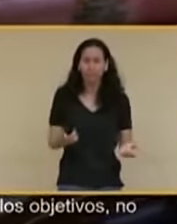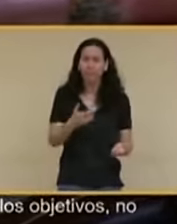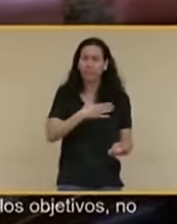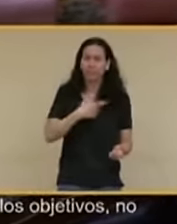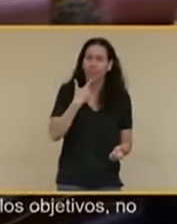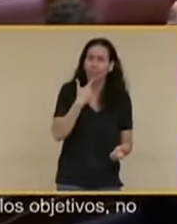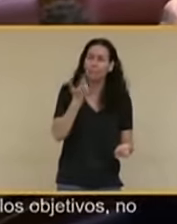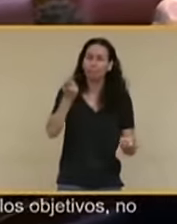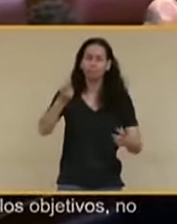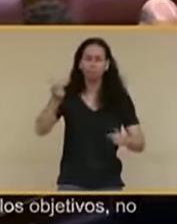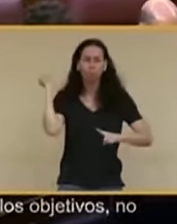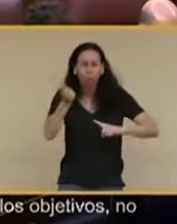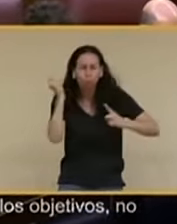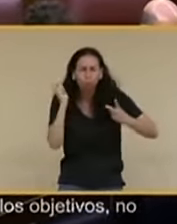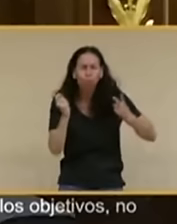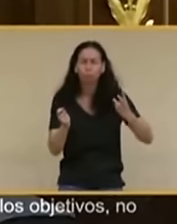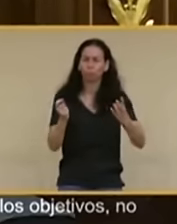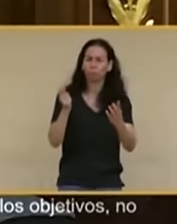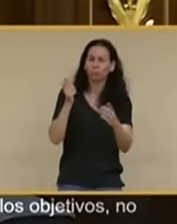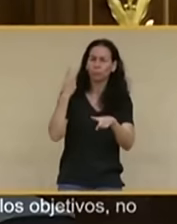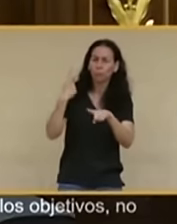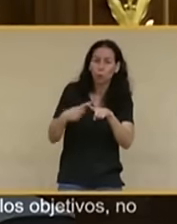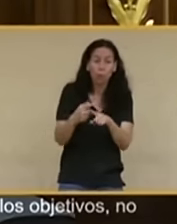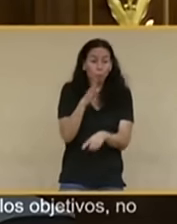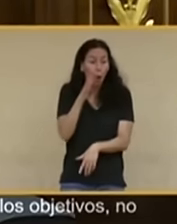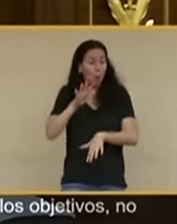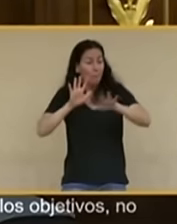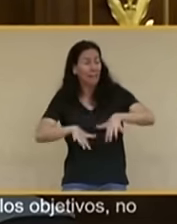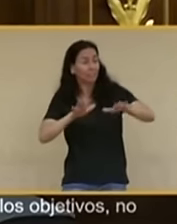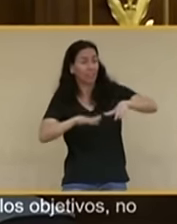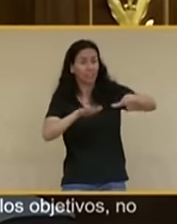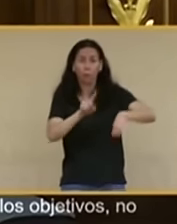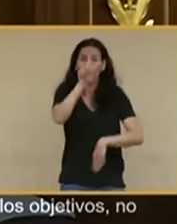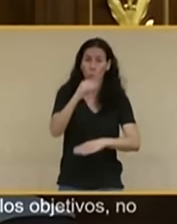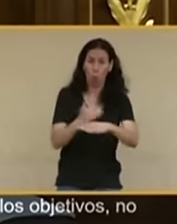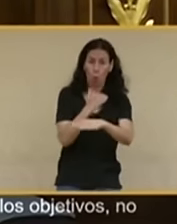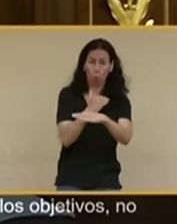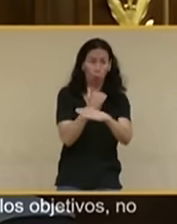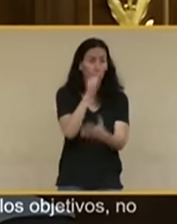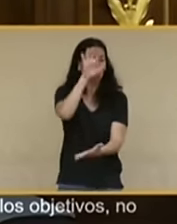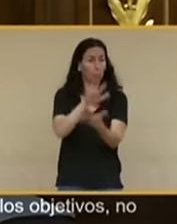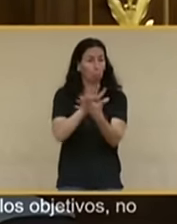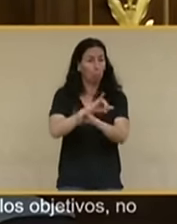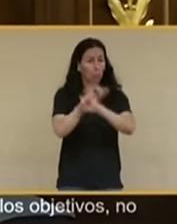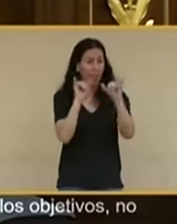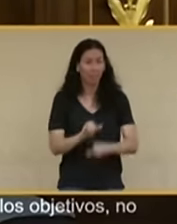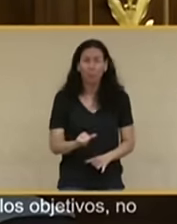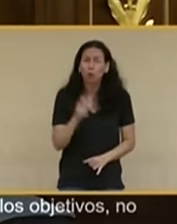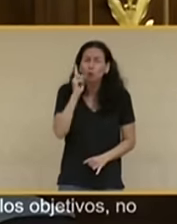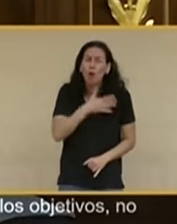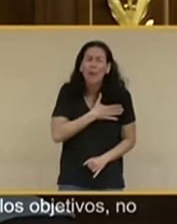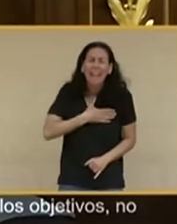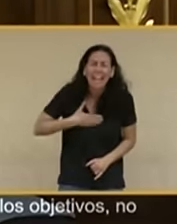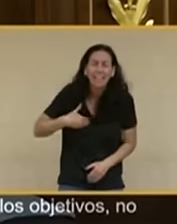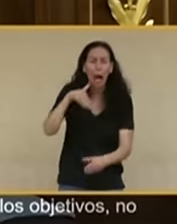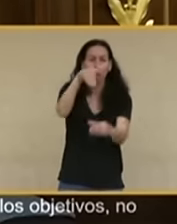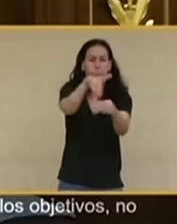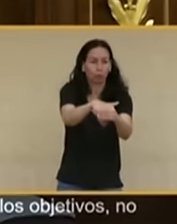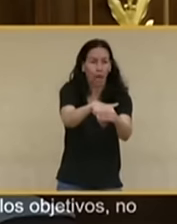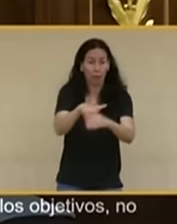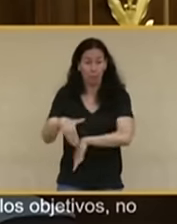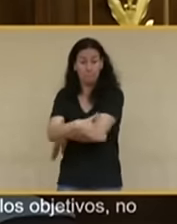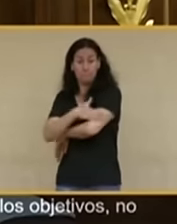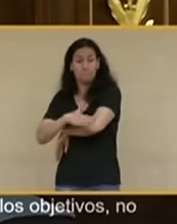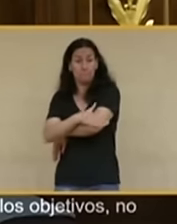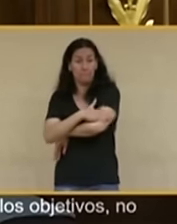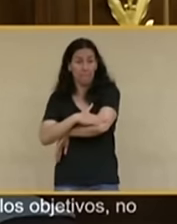más a las porras como respuesta a una multitud pacífica como la del 1 de octubre que solo pretendía votar y que fue apaleada por orden de un ministro